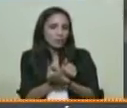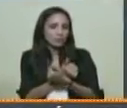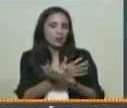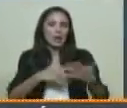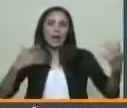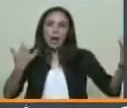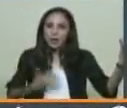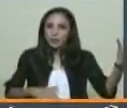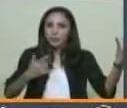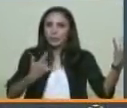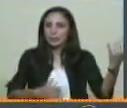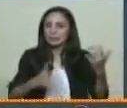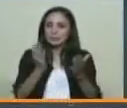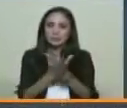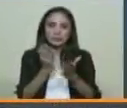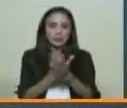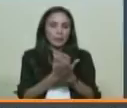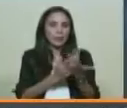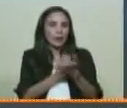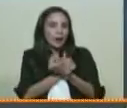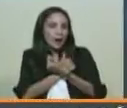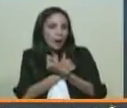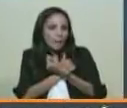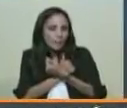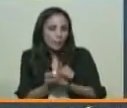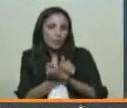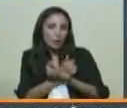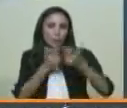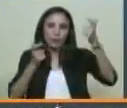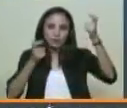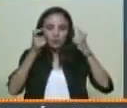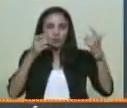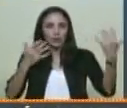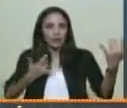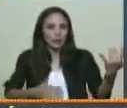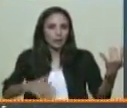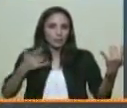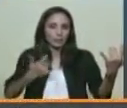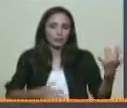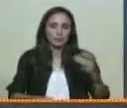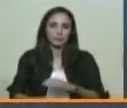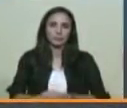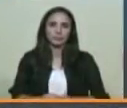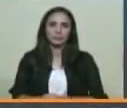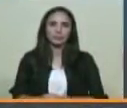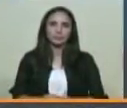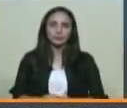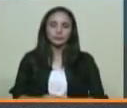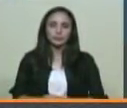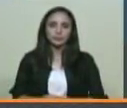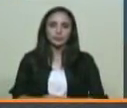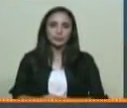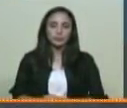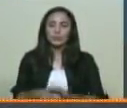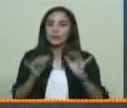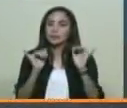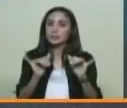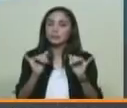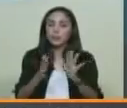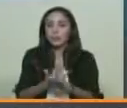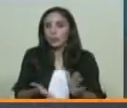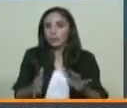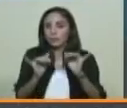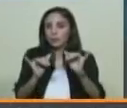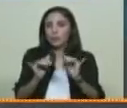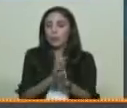revolucionaria de Chávez, tiene carácter aliprimerista. Así que esta revolución bolivariana,